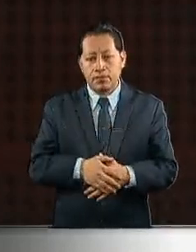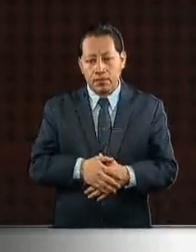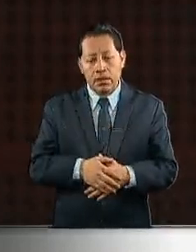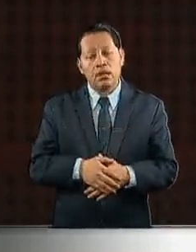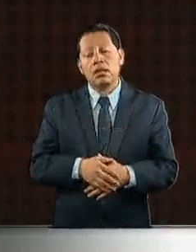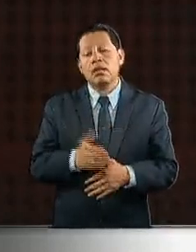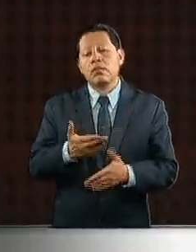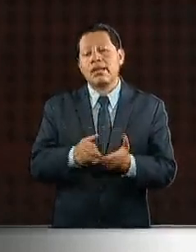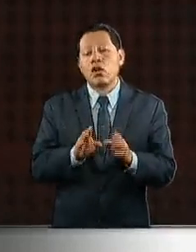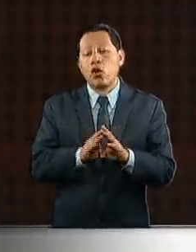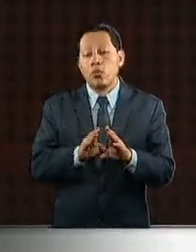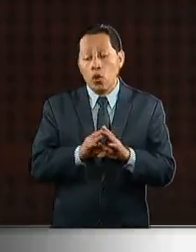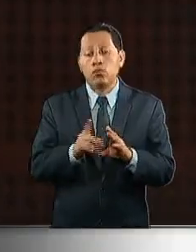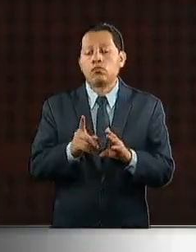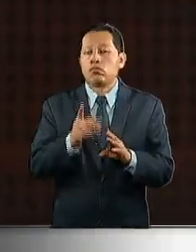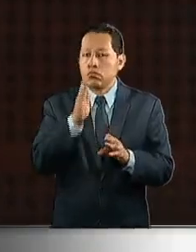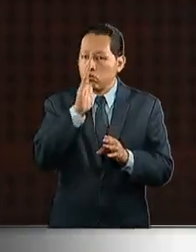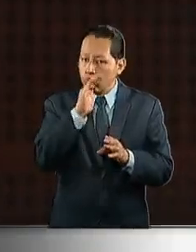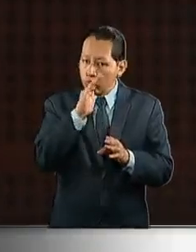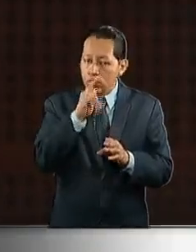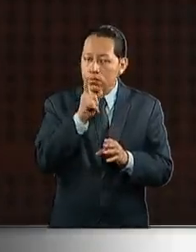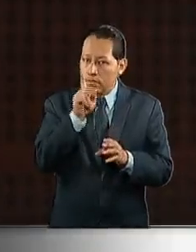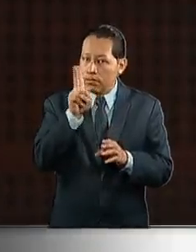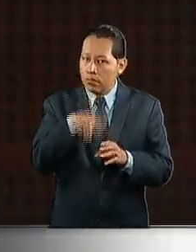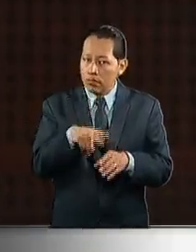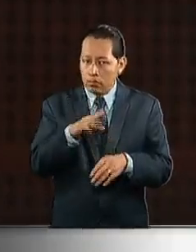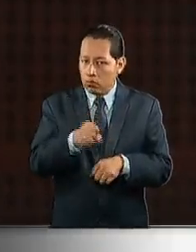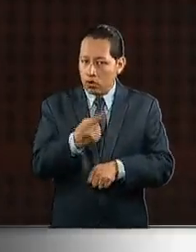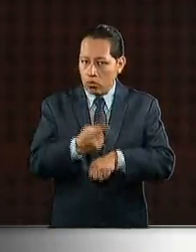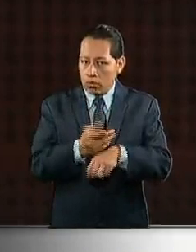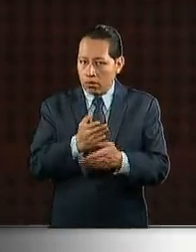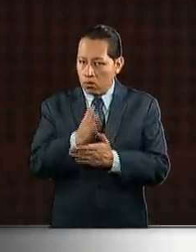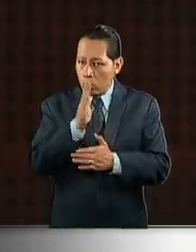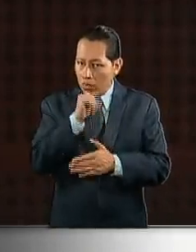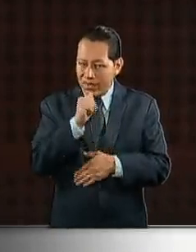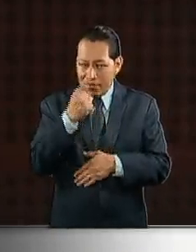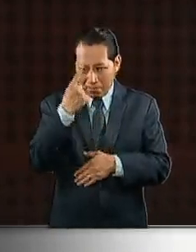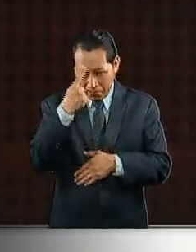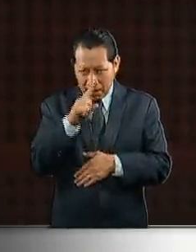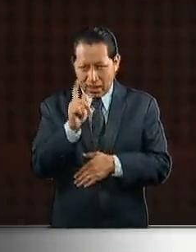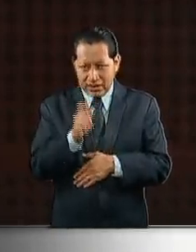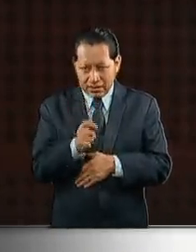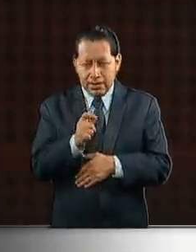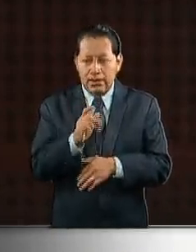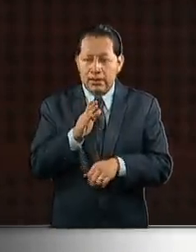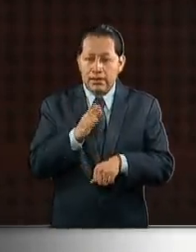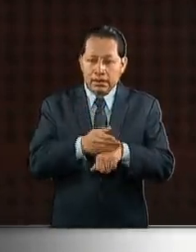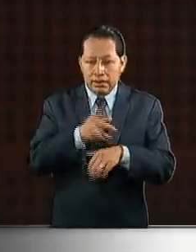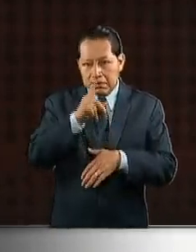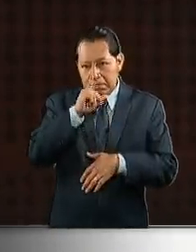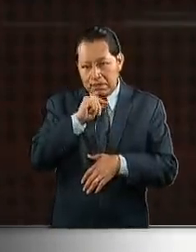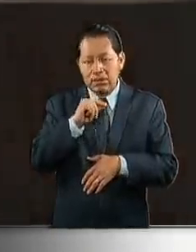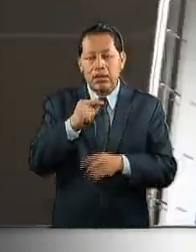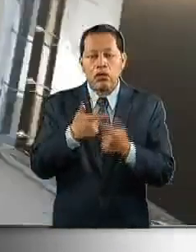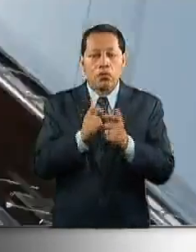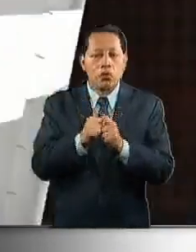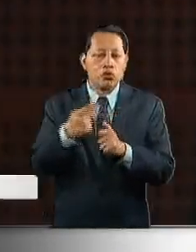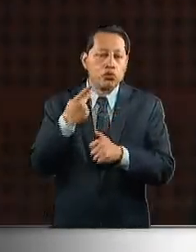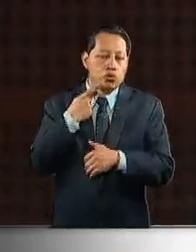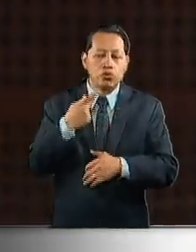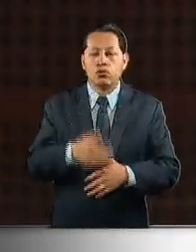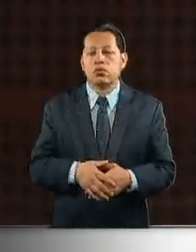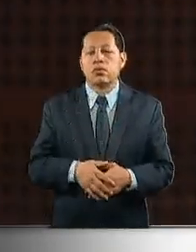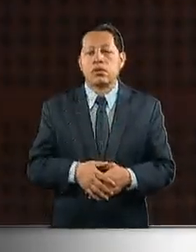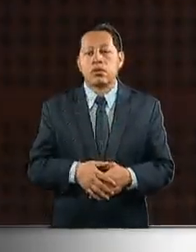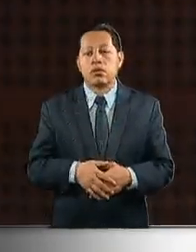nada menos que sin posibilidad alguna, de sanción el incumplimiento por parte de los partidos. La